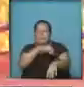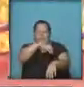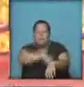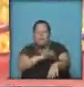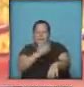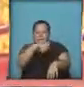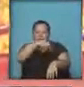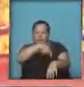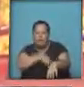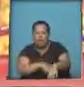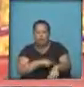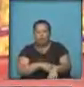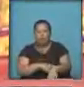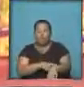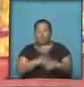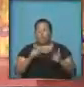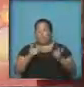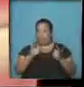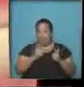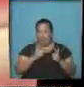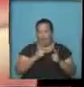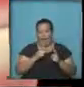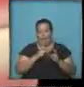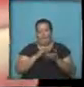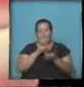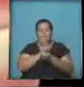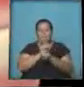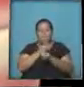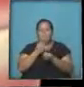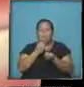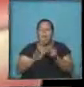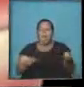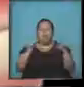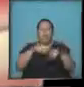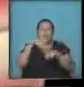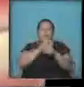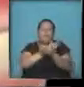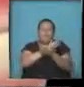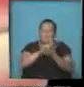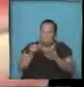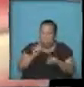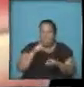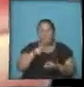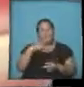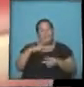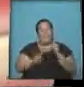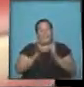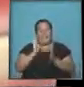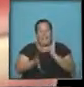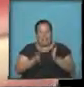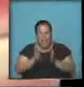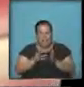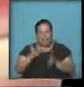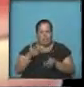justamente profundas, no hay capacidad de regeneración propia y eso merece un tratamiento con